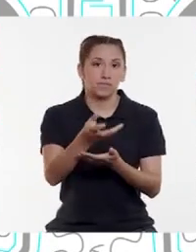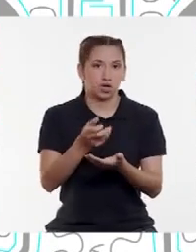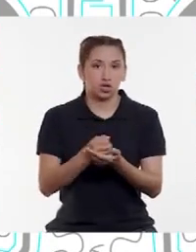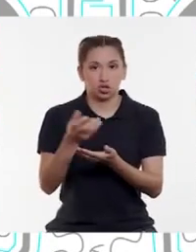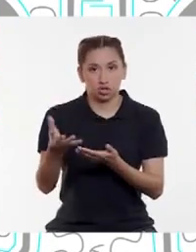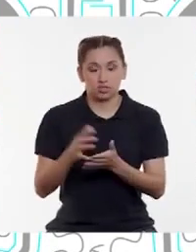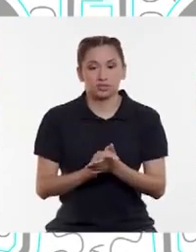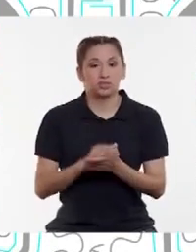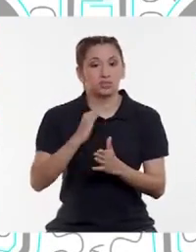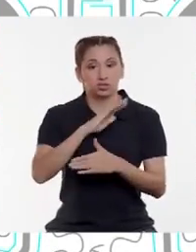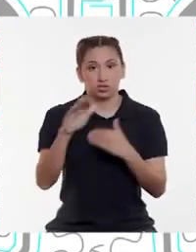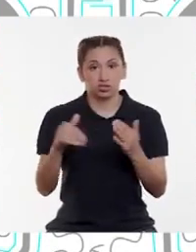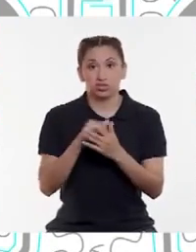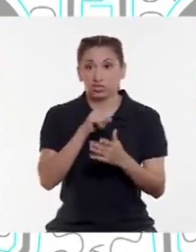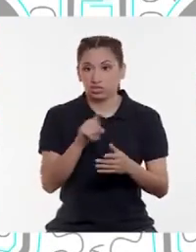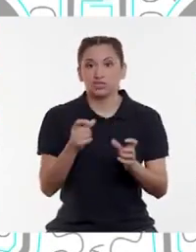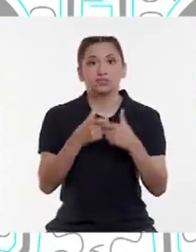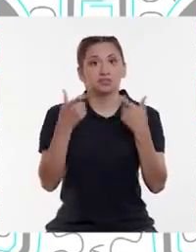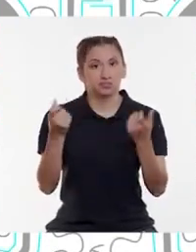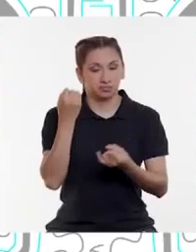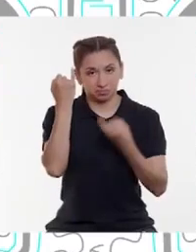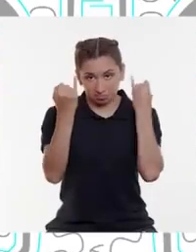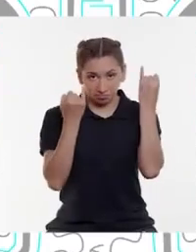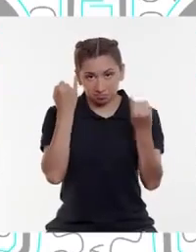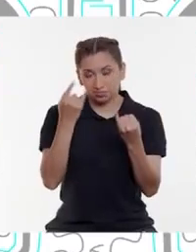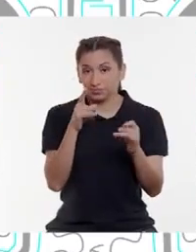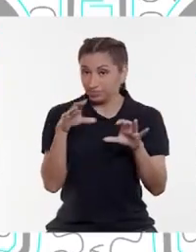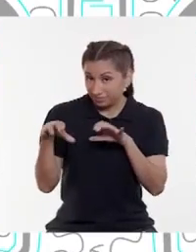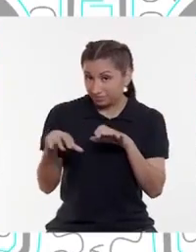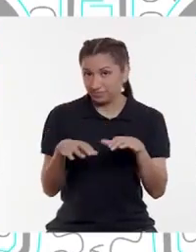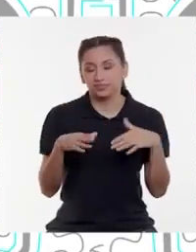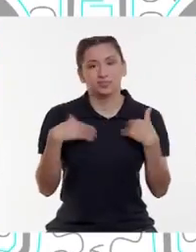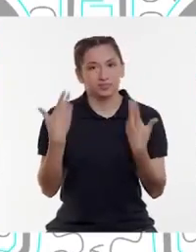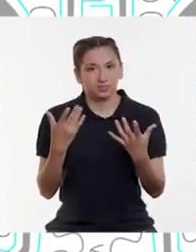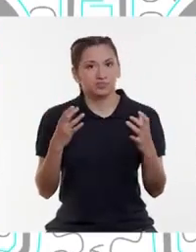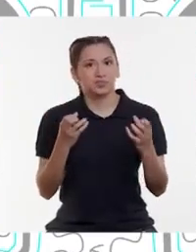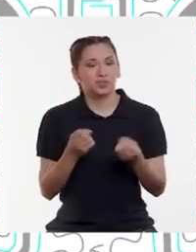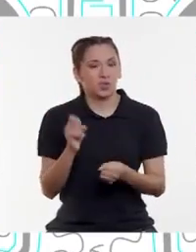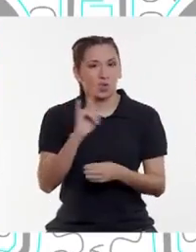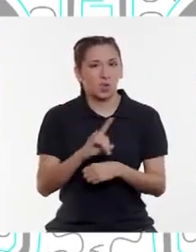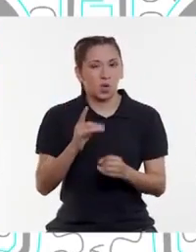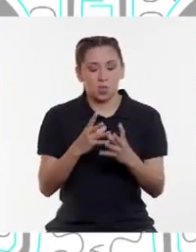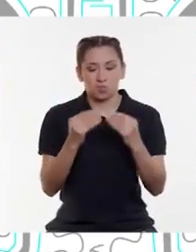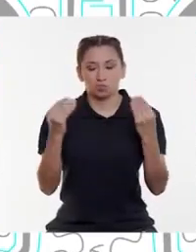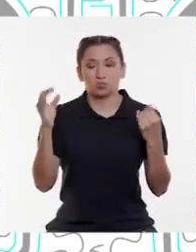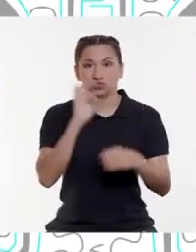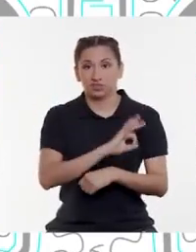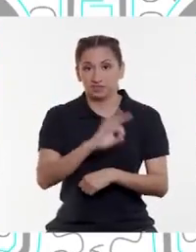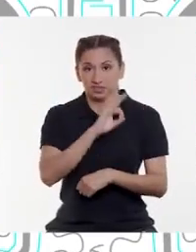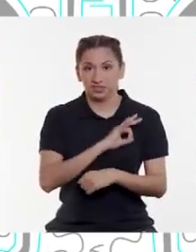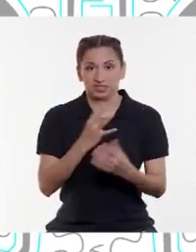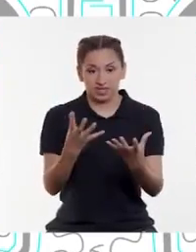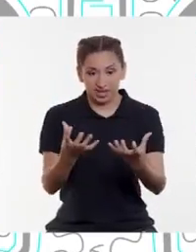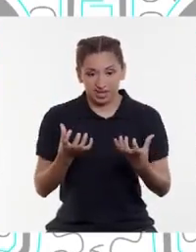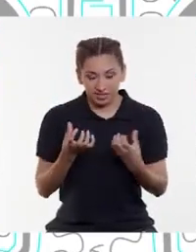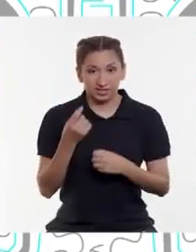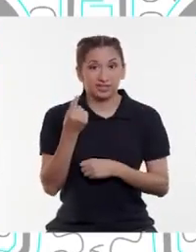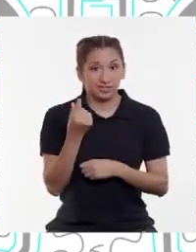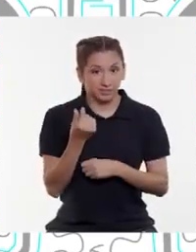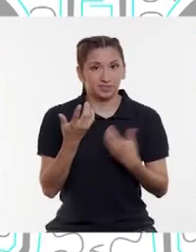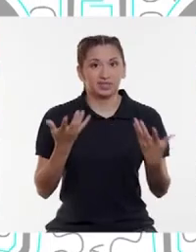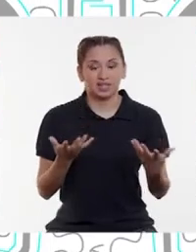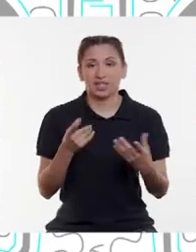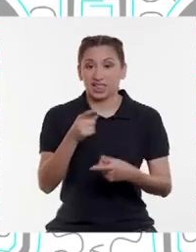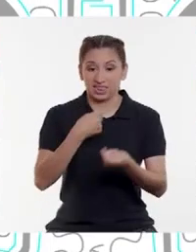que compramos. Todas esas son grandes ideas, y si las realizamos, tendremos un montón de beneficios, como ahorrar en